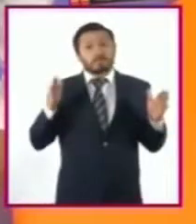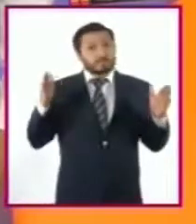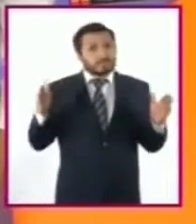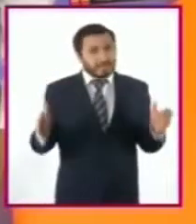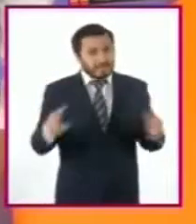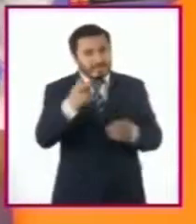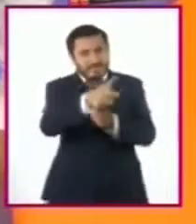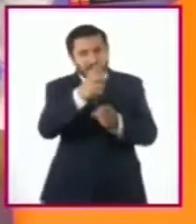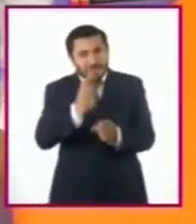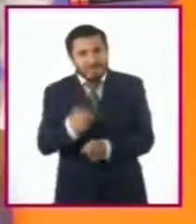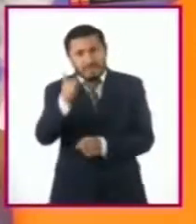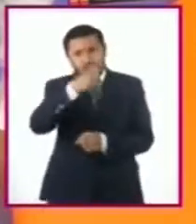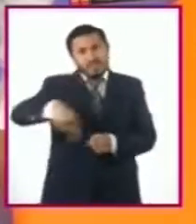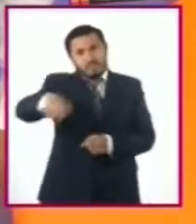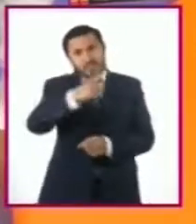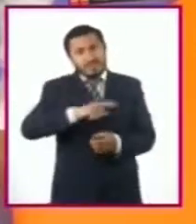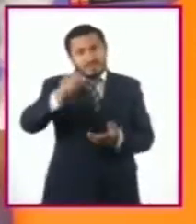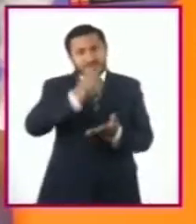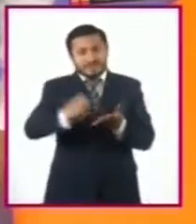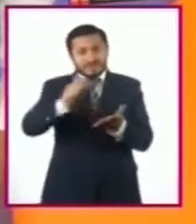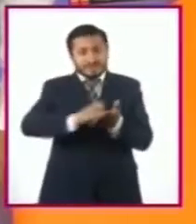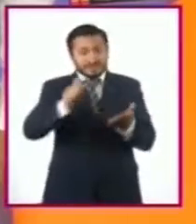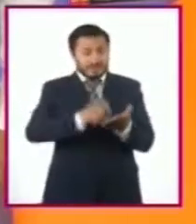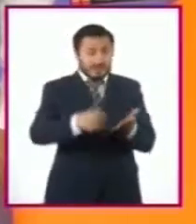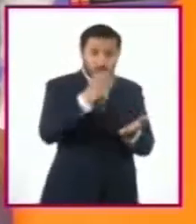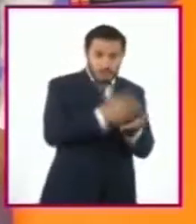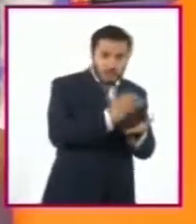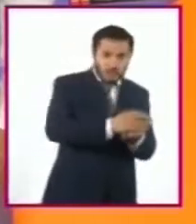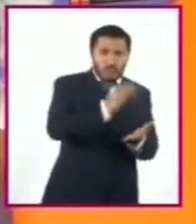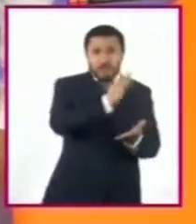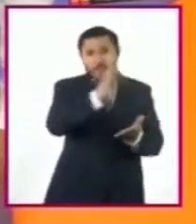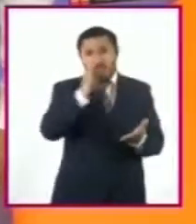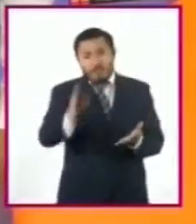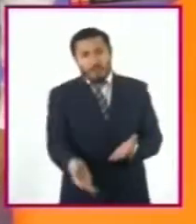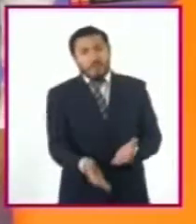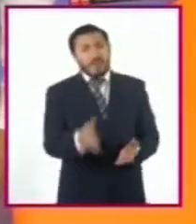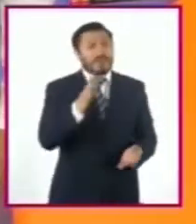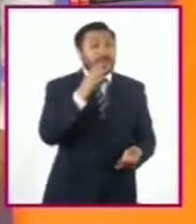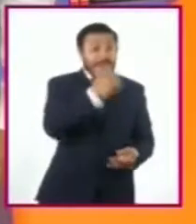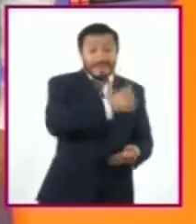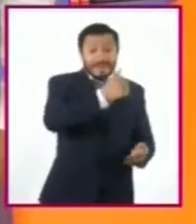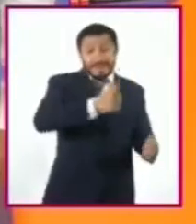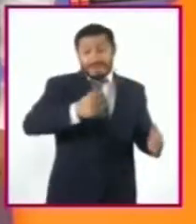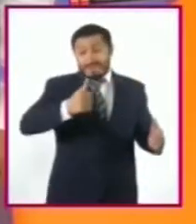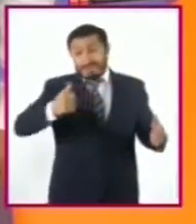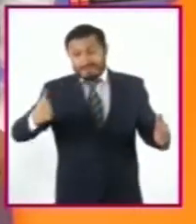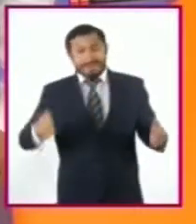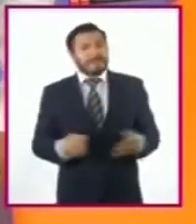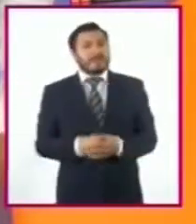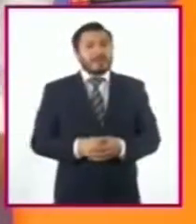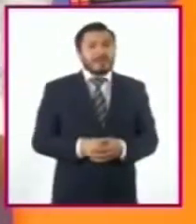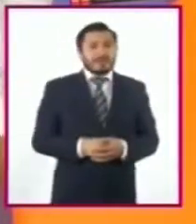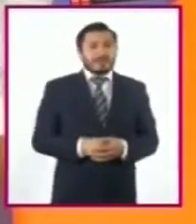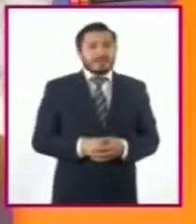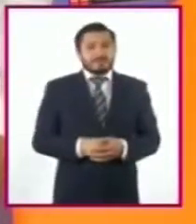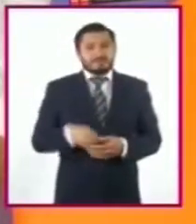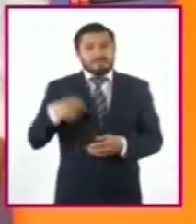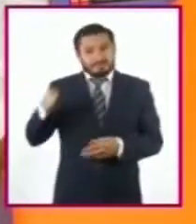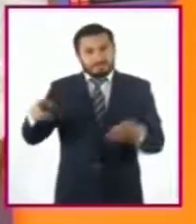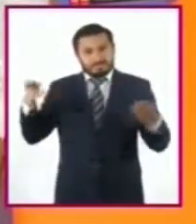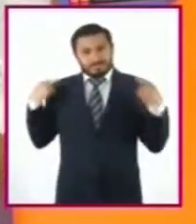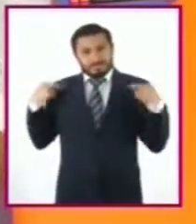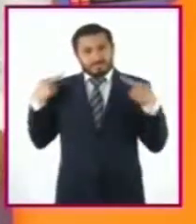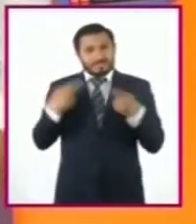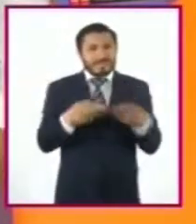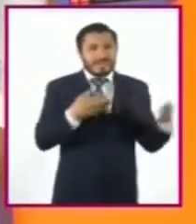su cuaderno de apuntes escriban las fechas o los periodos que comprenden cada uno de los movimientos literarios que el maestro nos